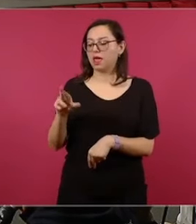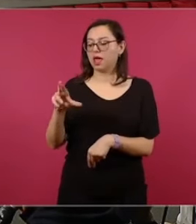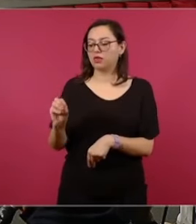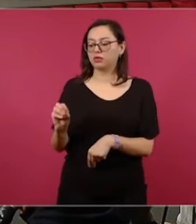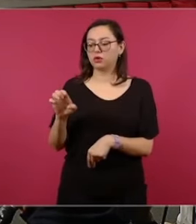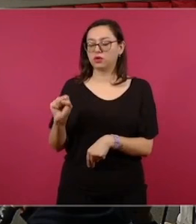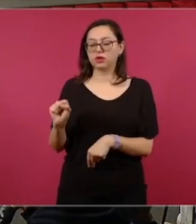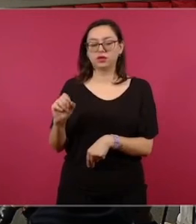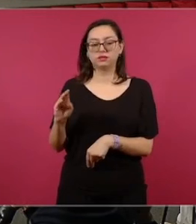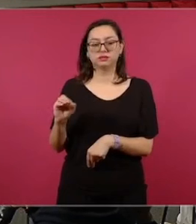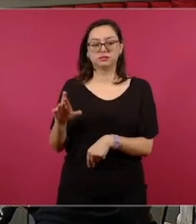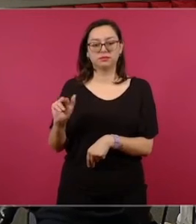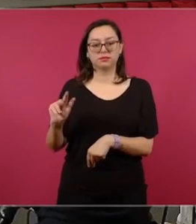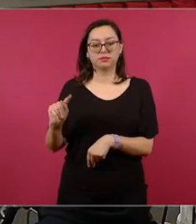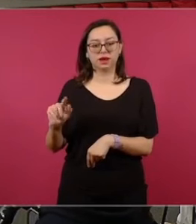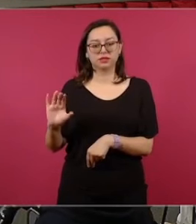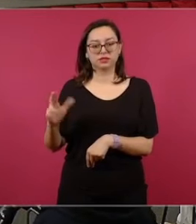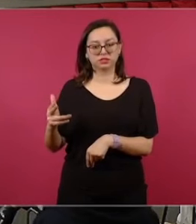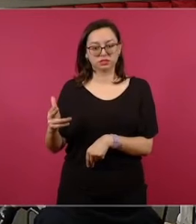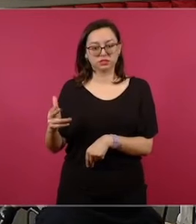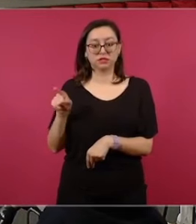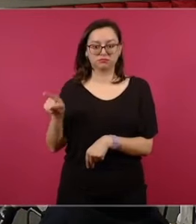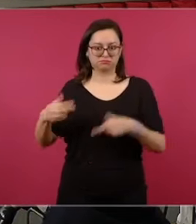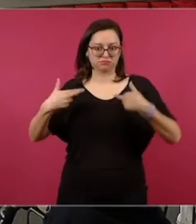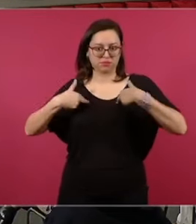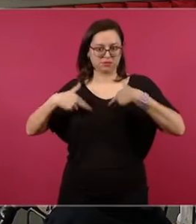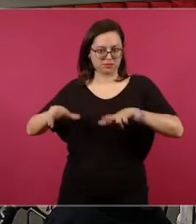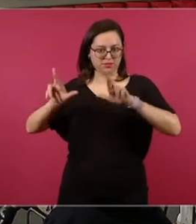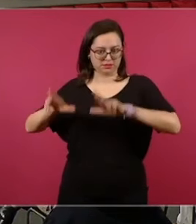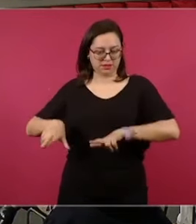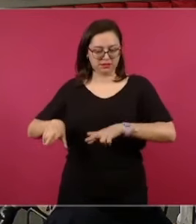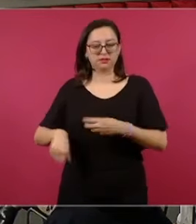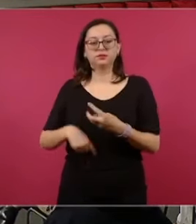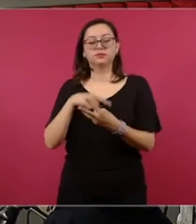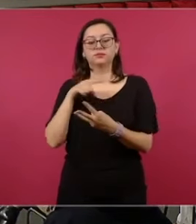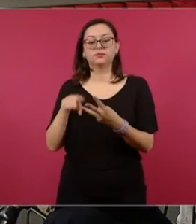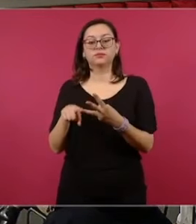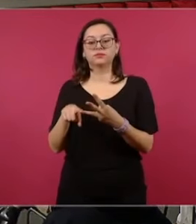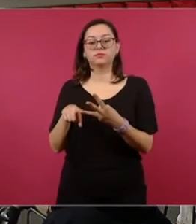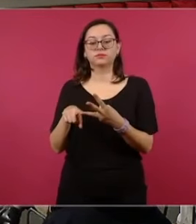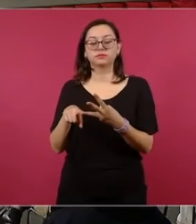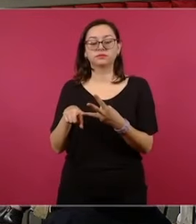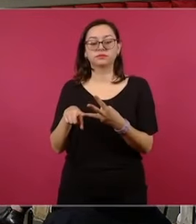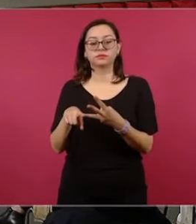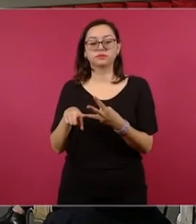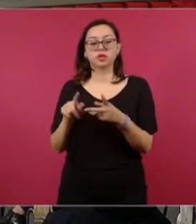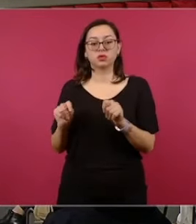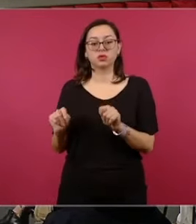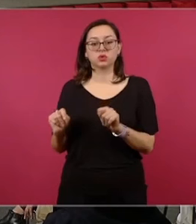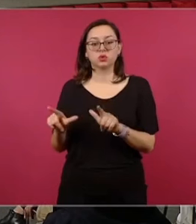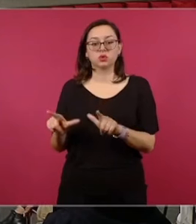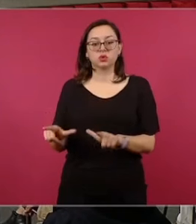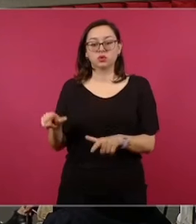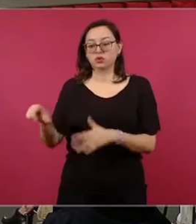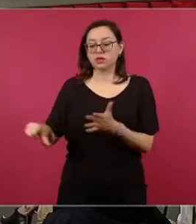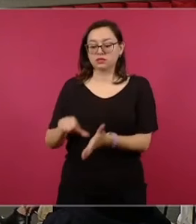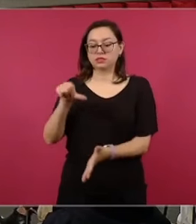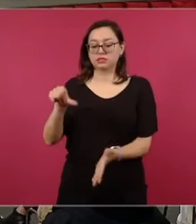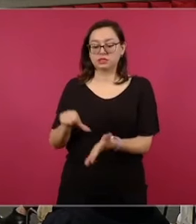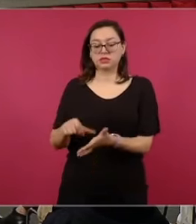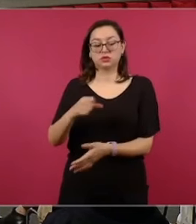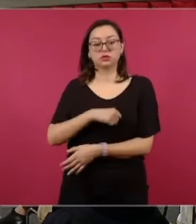el comisionado presidencial en ese estado. Está también allá en Tuxtla, están en el Centro de Salud de San José